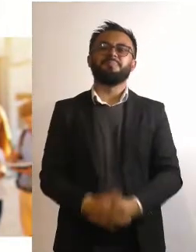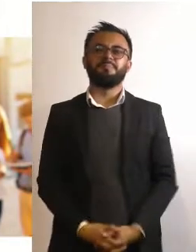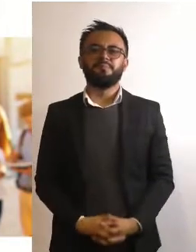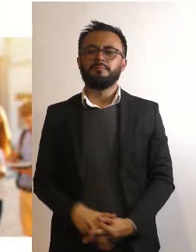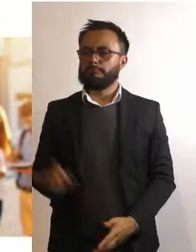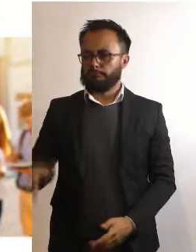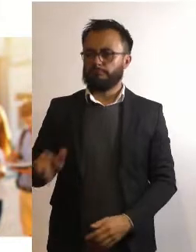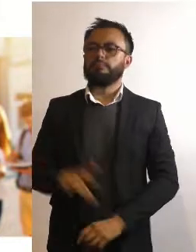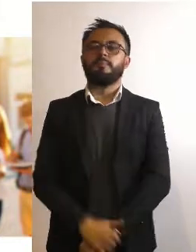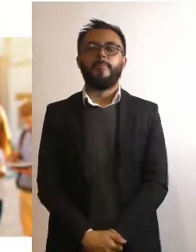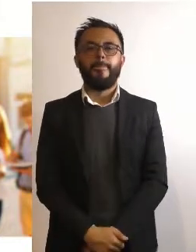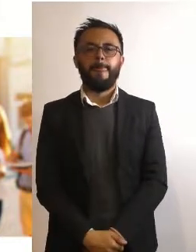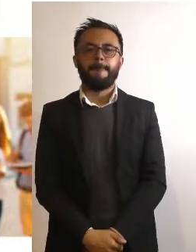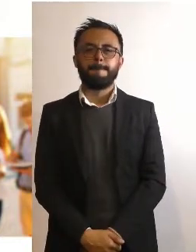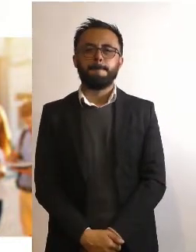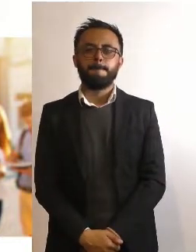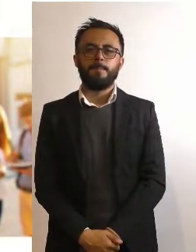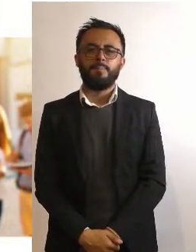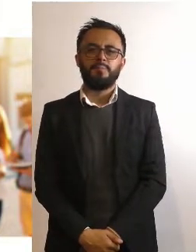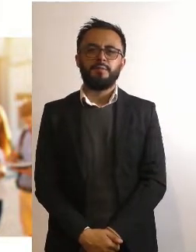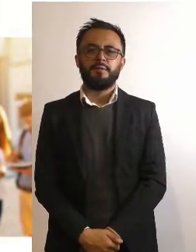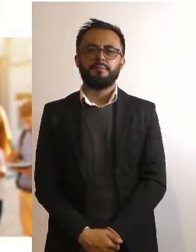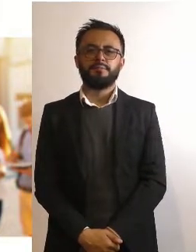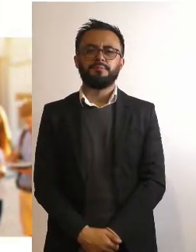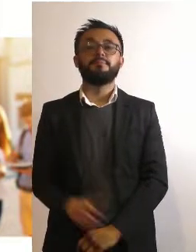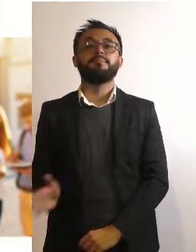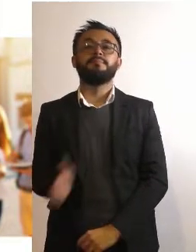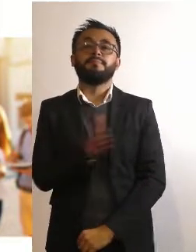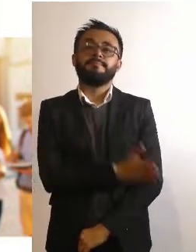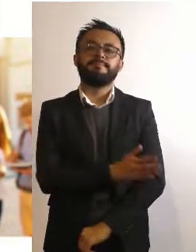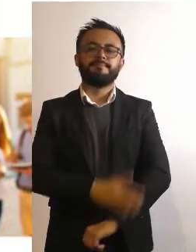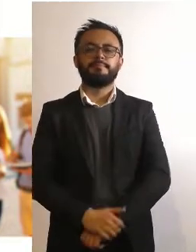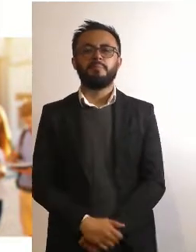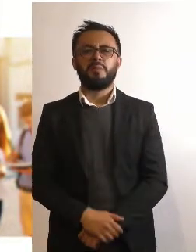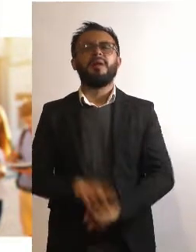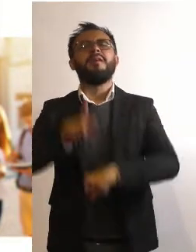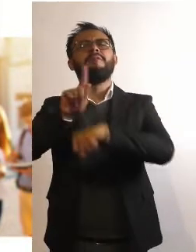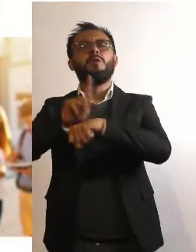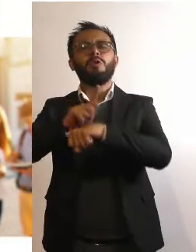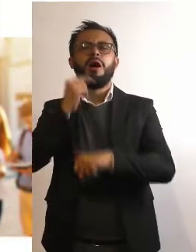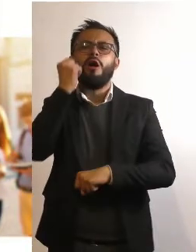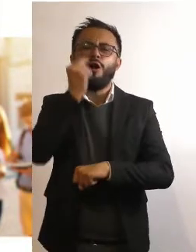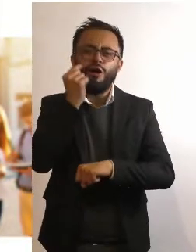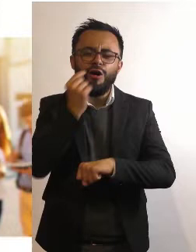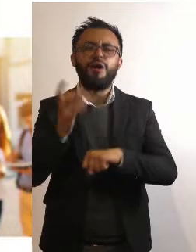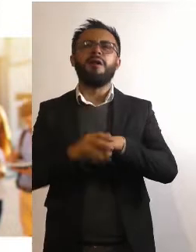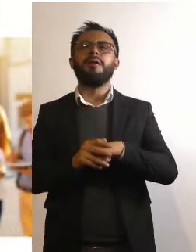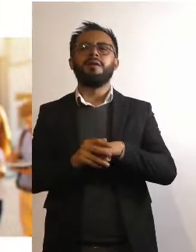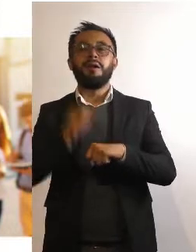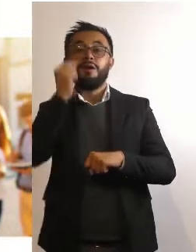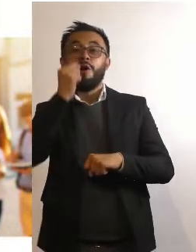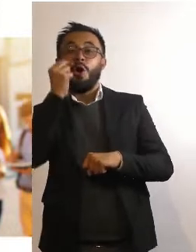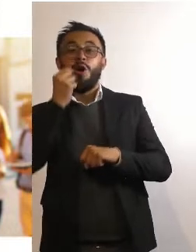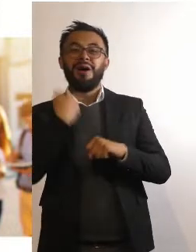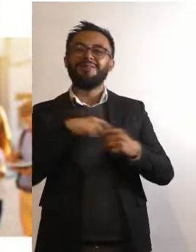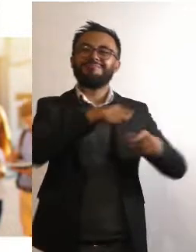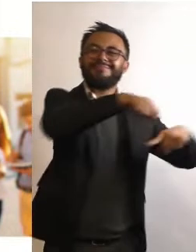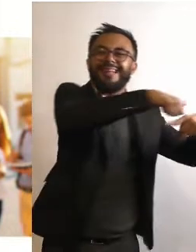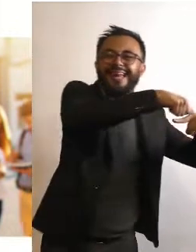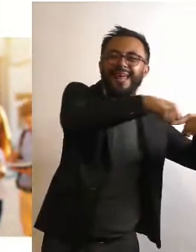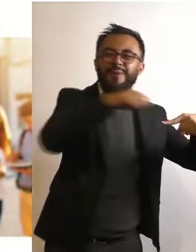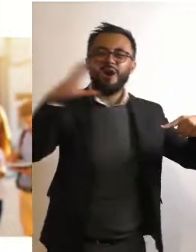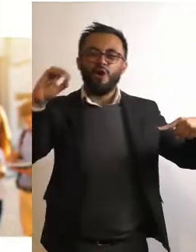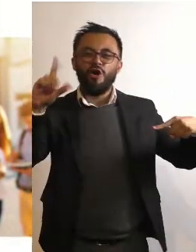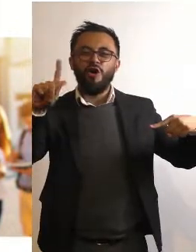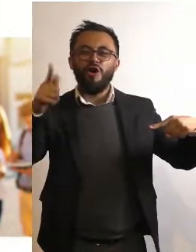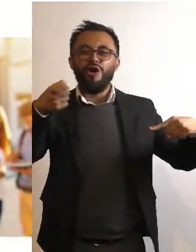Y las facultades, de igual forma, la Facultad de Odontología, con Colgate en razón a un proyecto